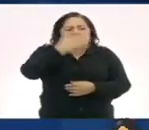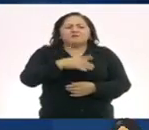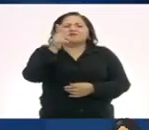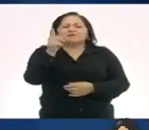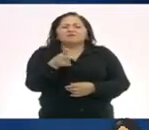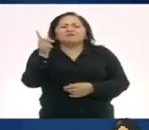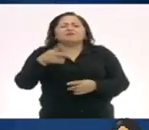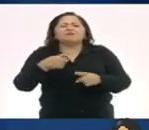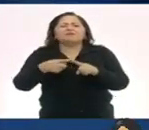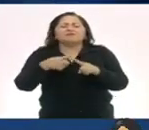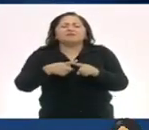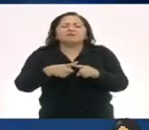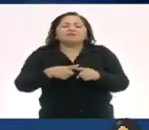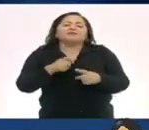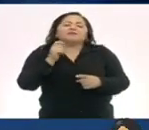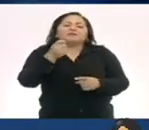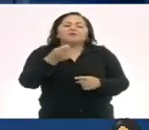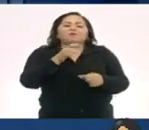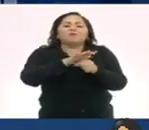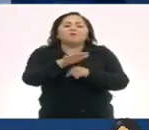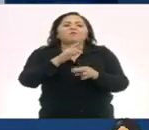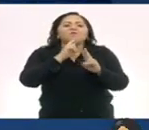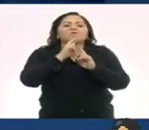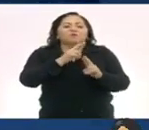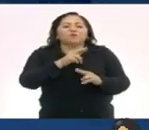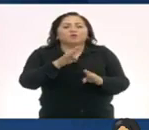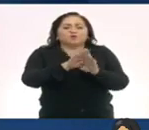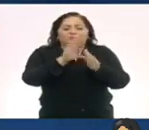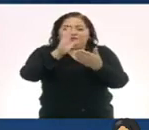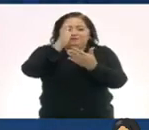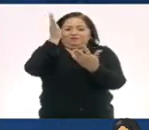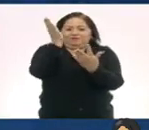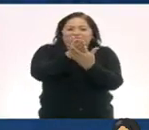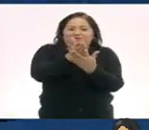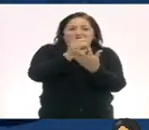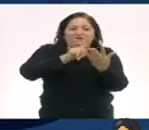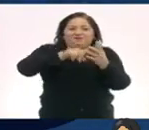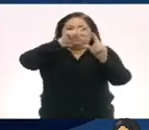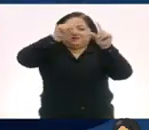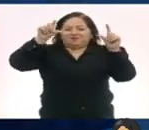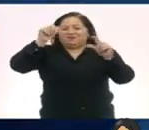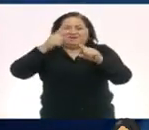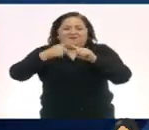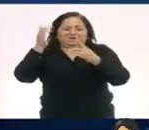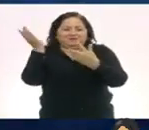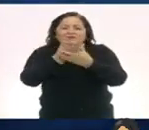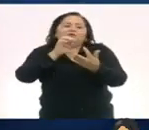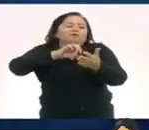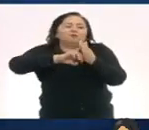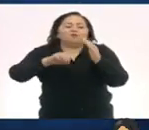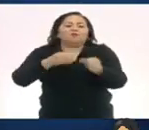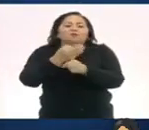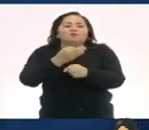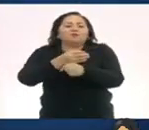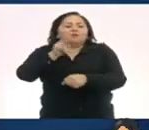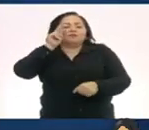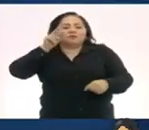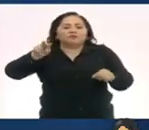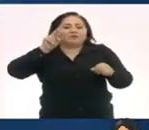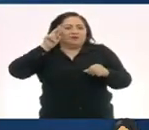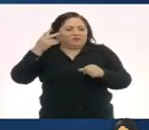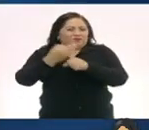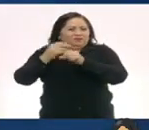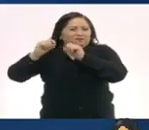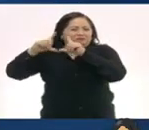fracciones es o lo que resulta de dividir las partes de un todo. Por ejemplo, ahorita van a estar viendo en su